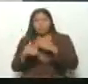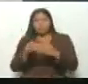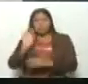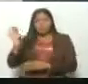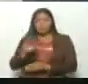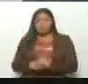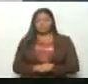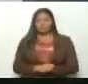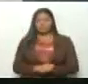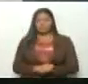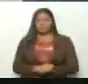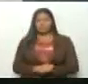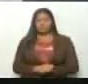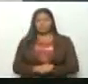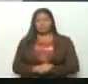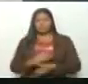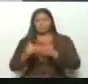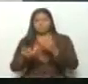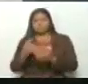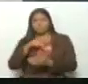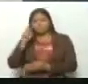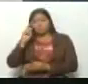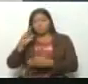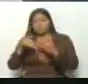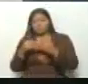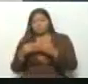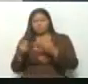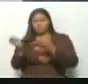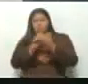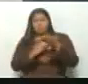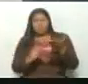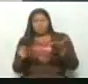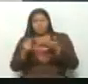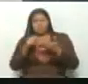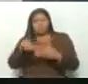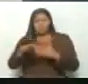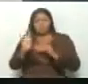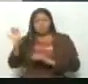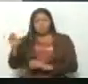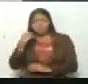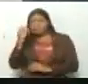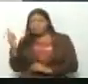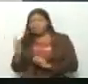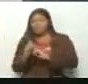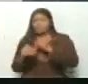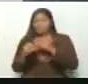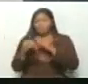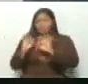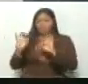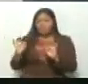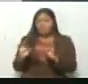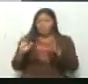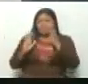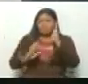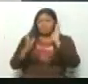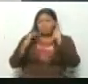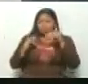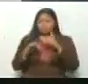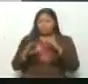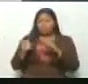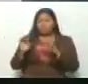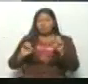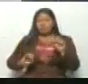país, que inclusive si analizamos desde el punto de vista geográfico lo que está sucediendo en los países vecinos, vemos también una ola importante de crecimiento en